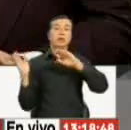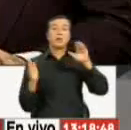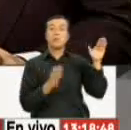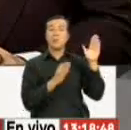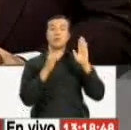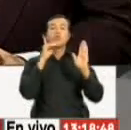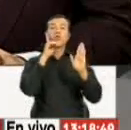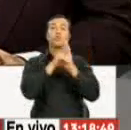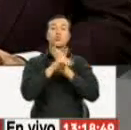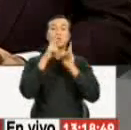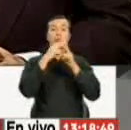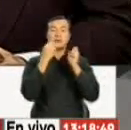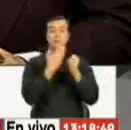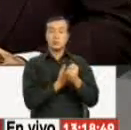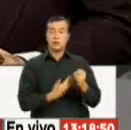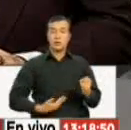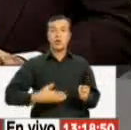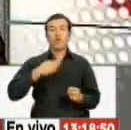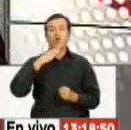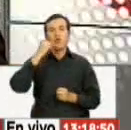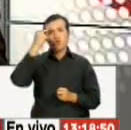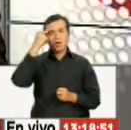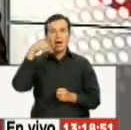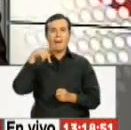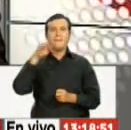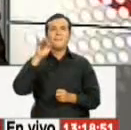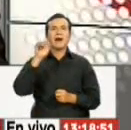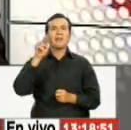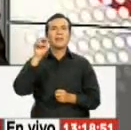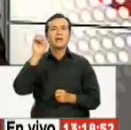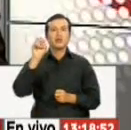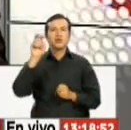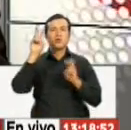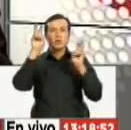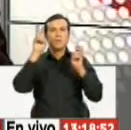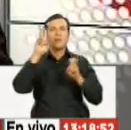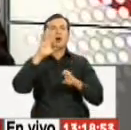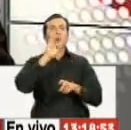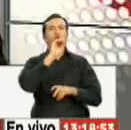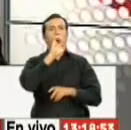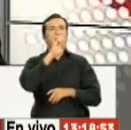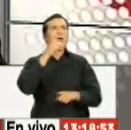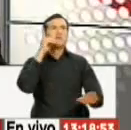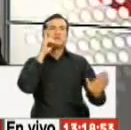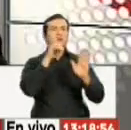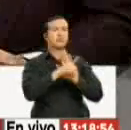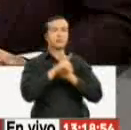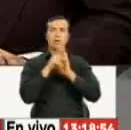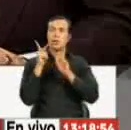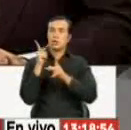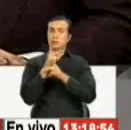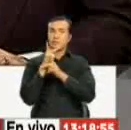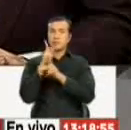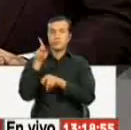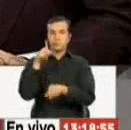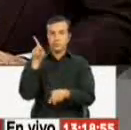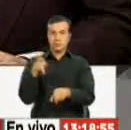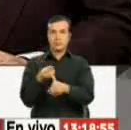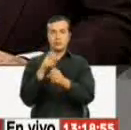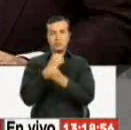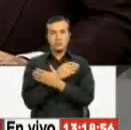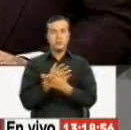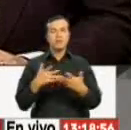denuncia del ex presidente correa y ricardo patiño ante la oea sobre que en ecuador está en peligro el sistema democrático un internacionalista